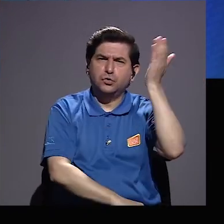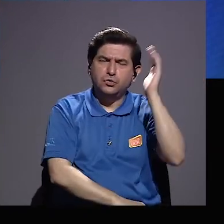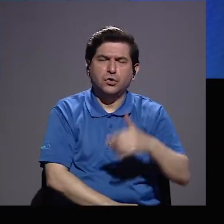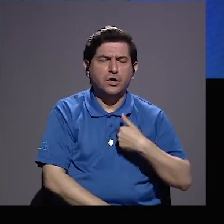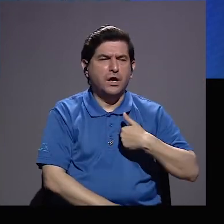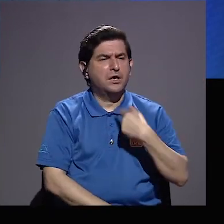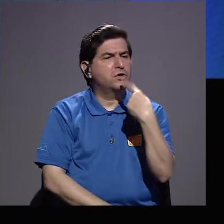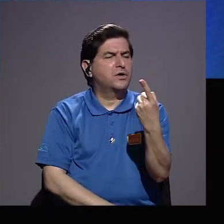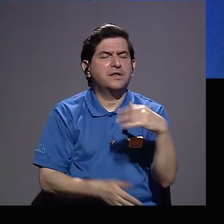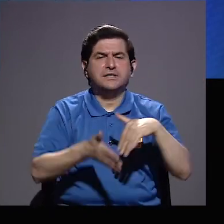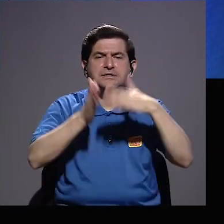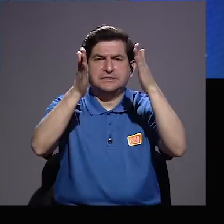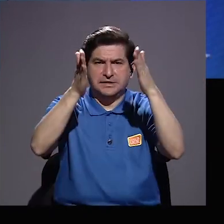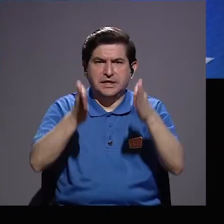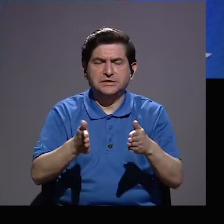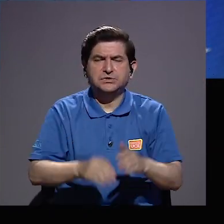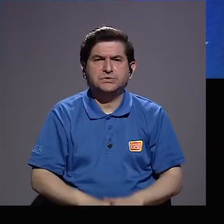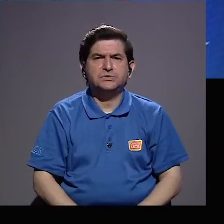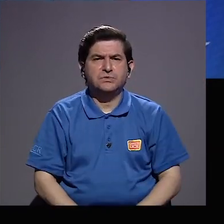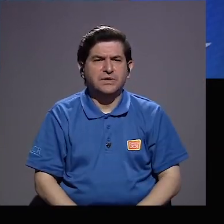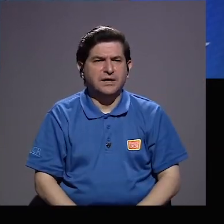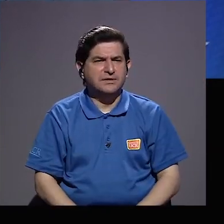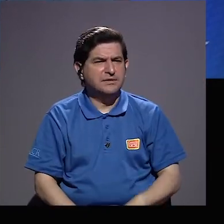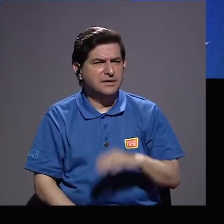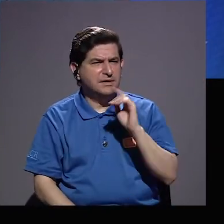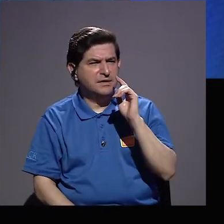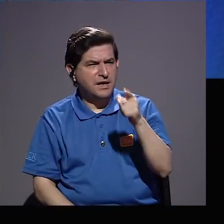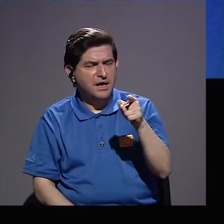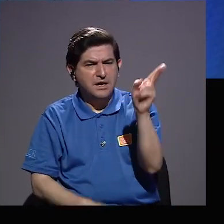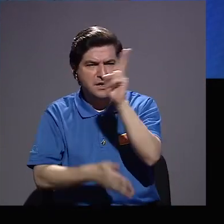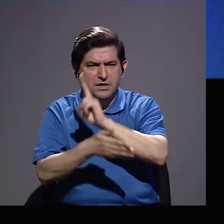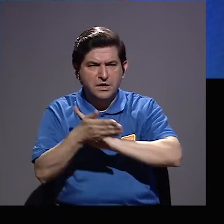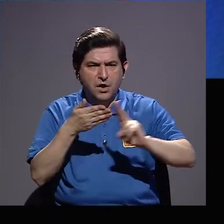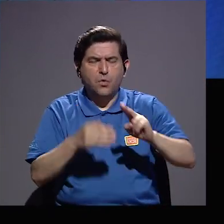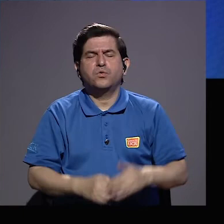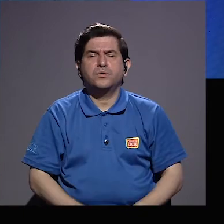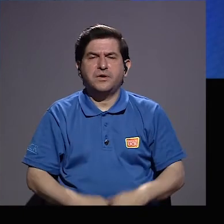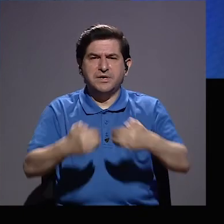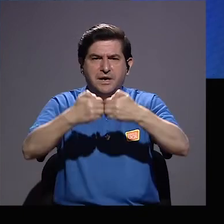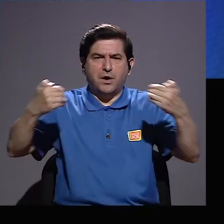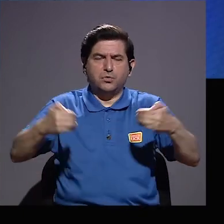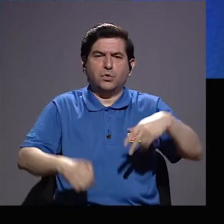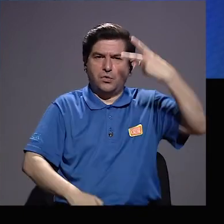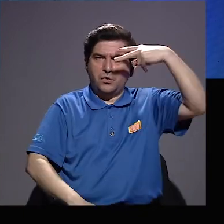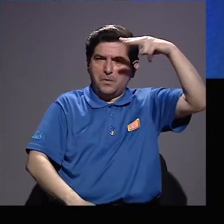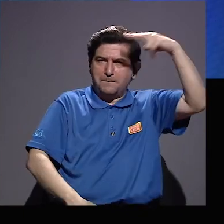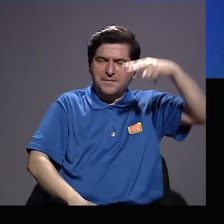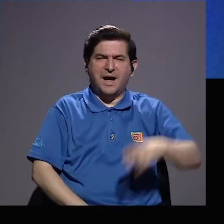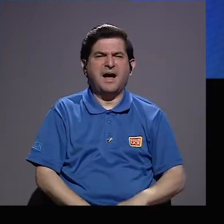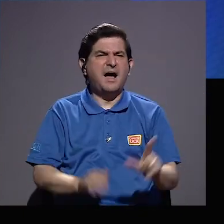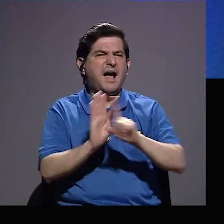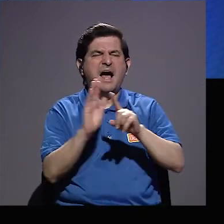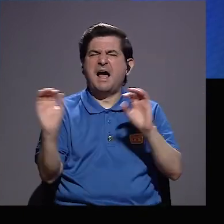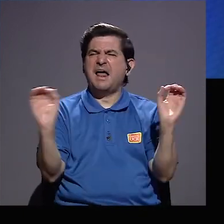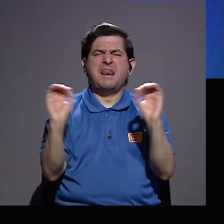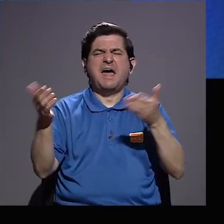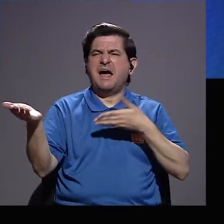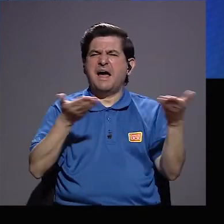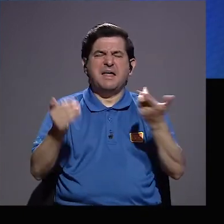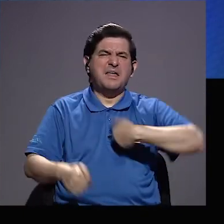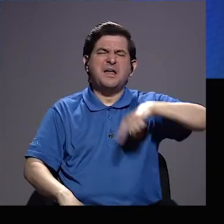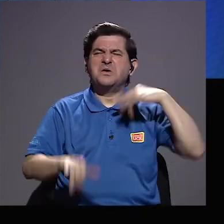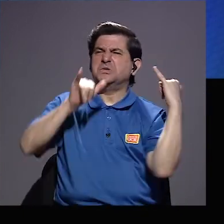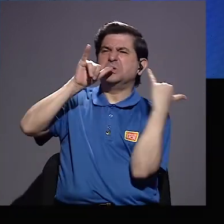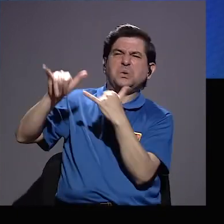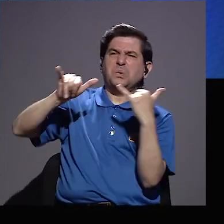conferencia que le hablaba a de unas estudiantes de la Universidad Autónoma de México que dicen, hey, las leyes no sirven para